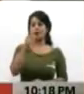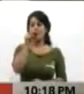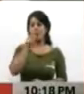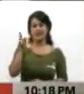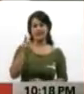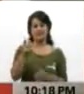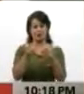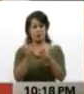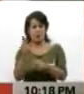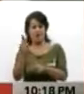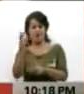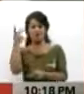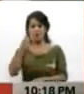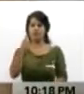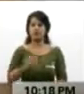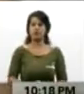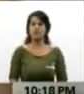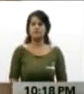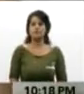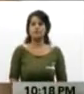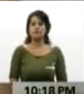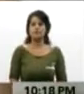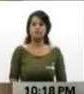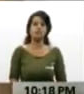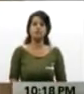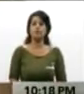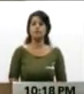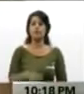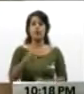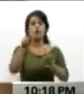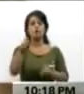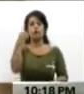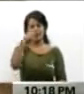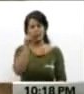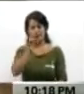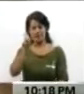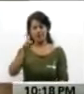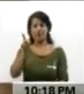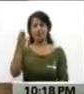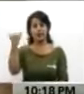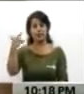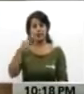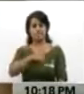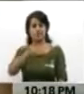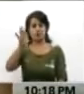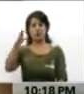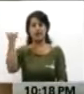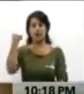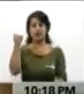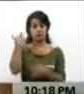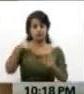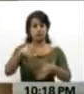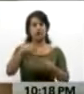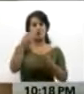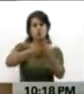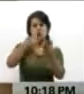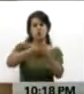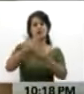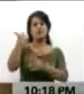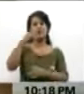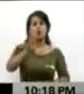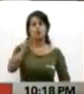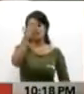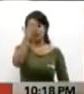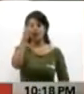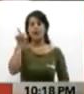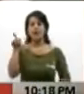chico. Higinio Alfredo Castro, este sí es un patriota, ¿eh? Estuvo con nosotros el 4 de febrero, un soldado rebelde, estaba en Ecuador